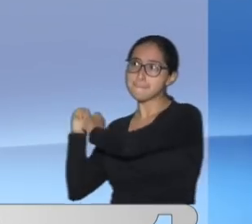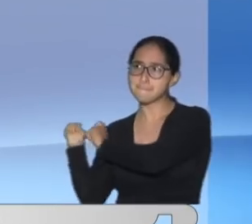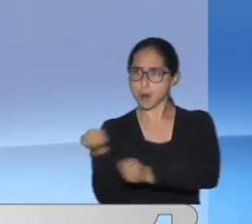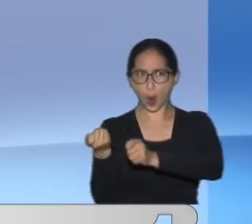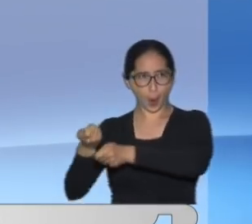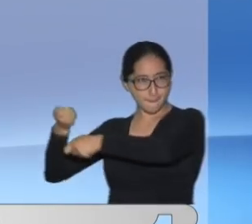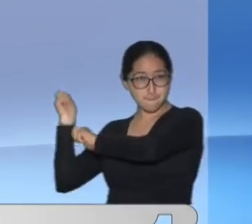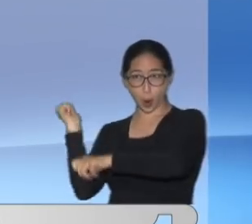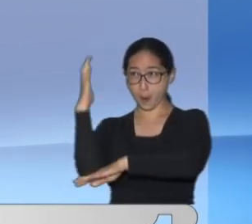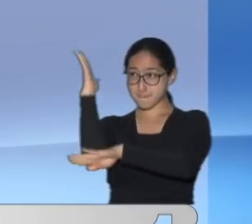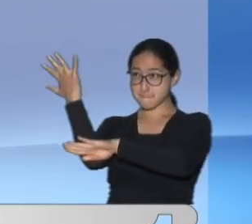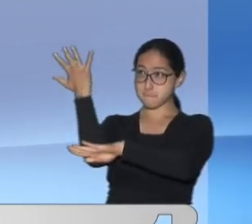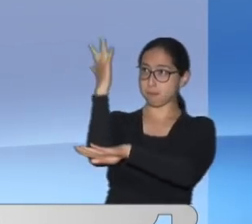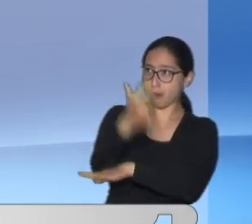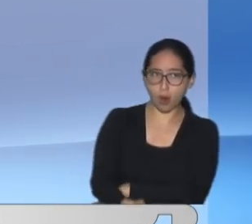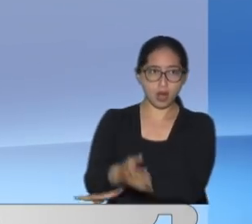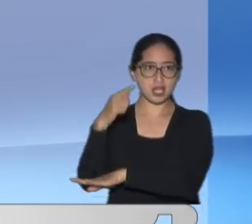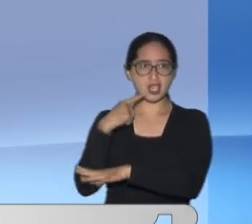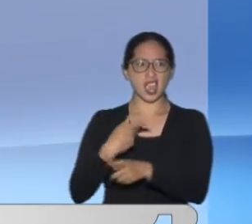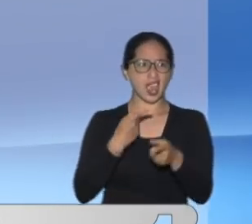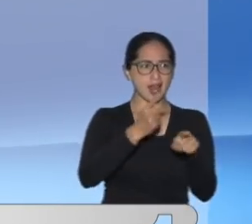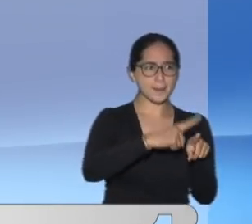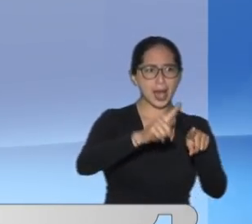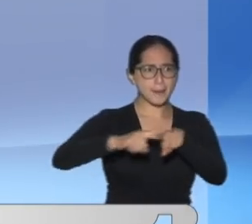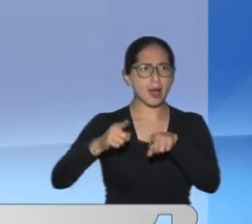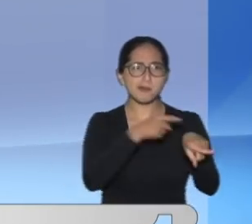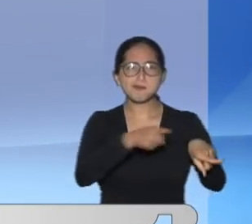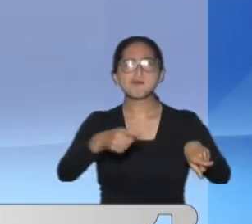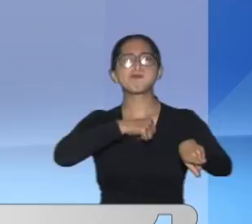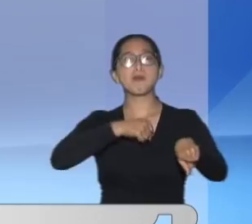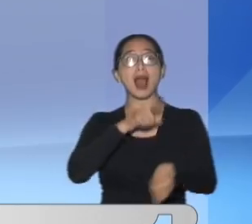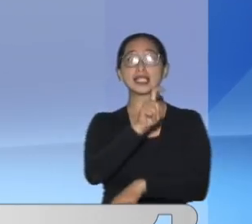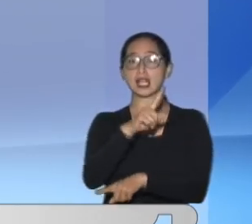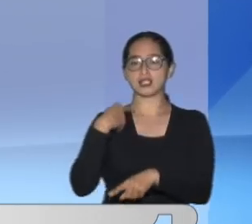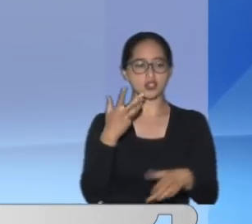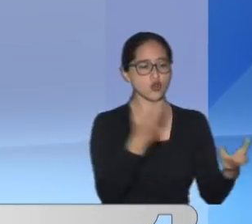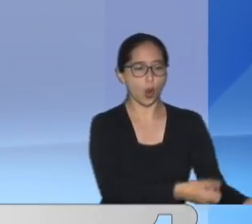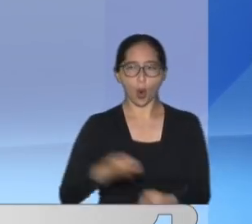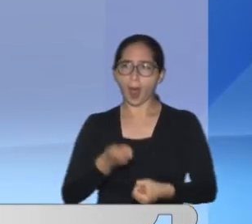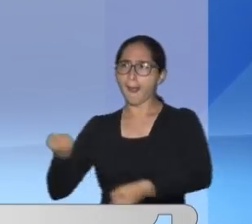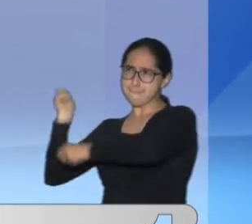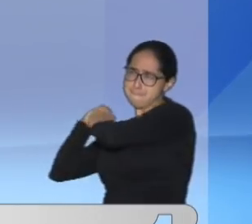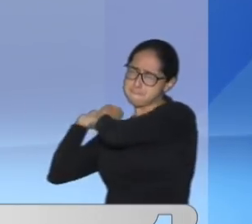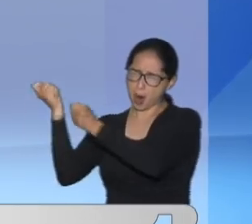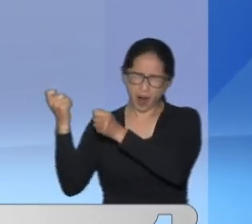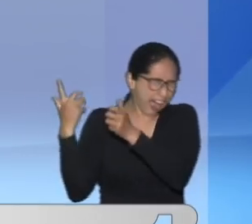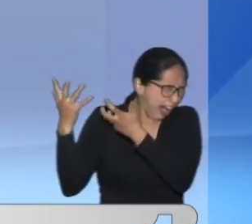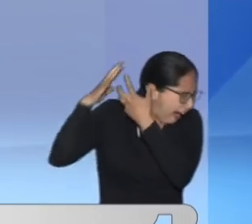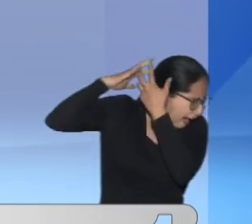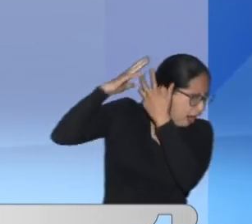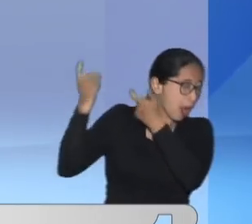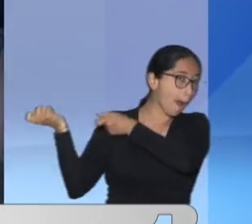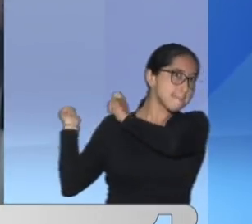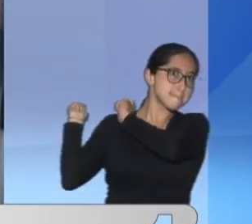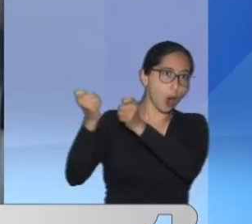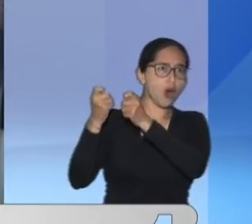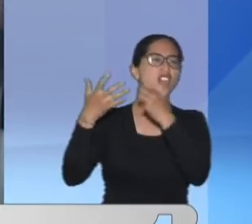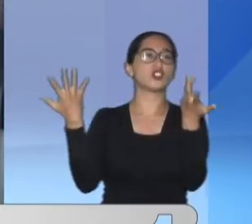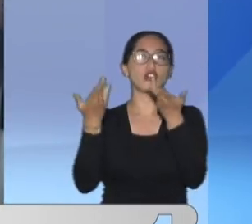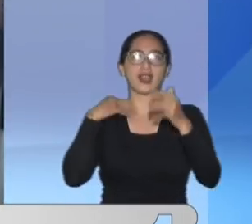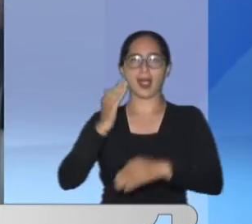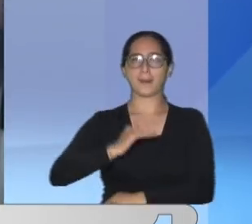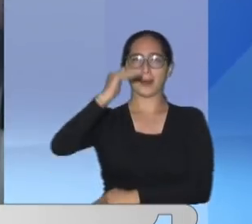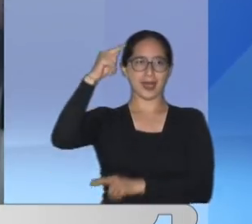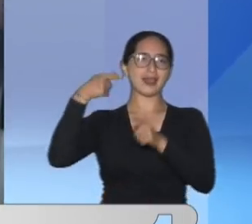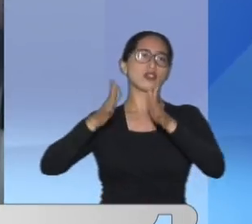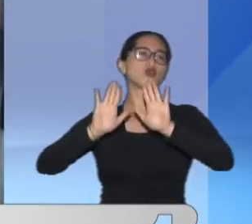más de 6 y fue con una de ellas que atacó a Ángela. Los hechos ocurrieron en medio de una discusión en la sala del apartamento donde vivían.